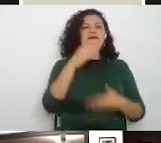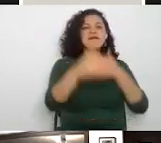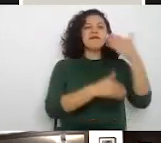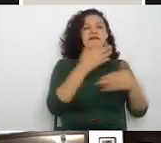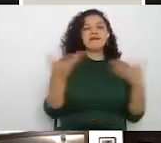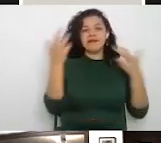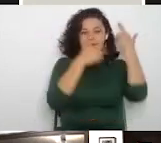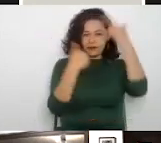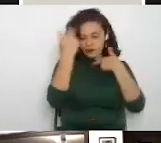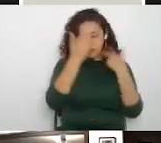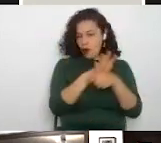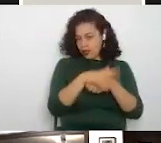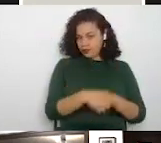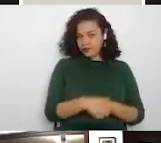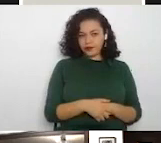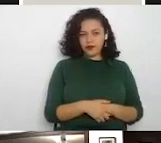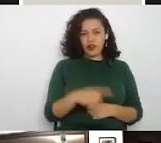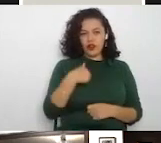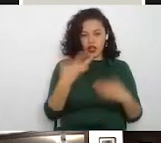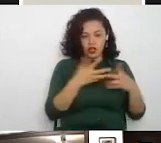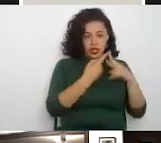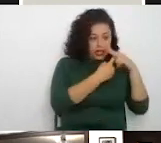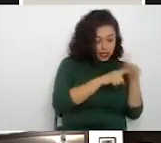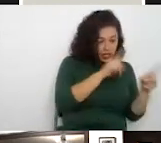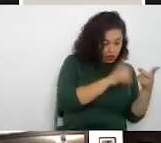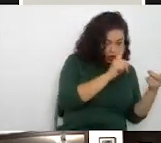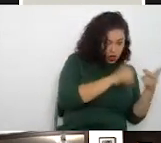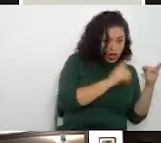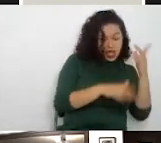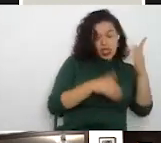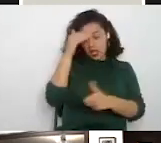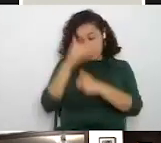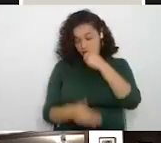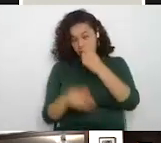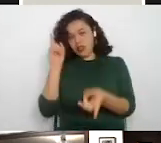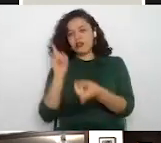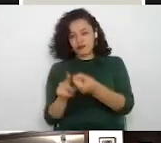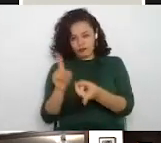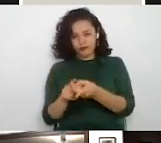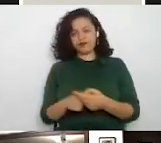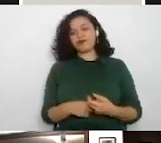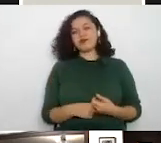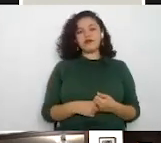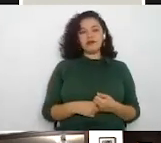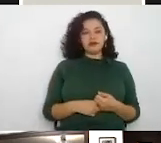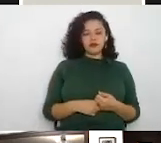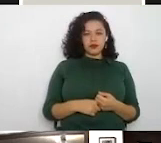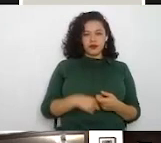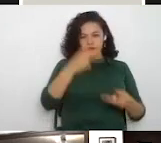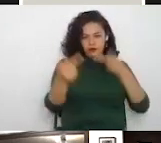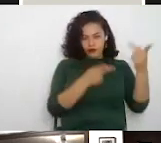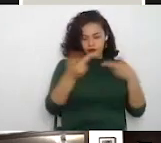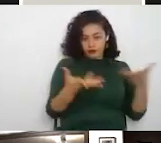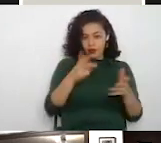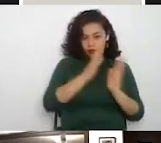analizar? ¿Qué es lo que hago? ¿Dónde inicia y dónde termina? ¿Sí? Si hay preguntas, nos las van haciendo, por